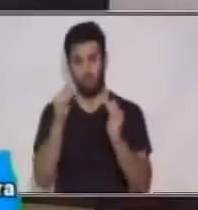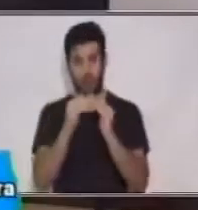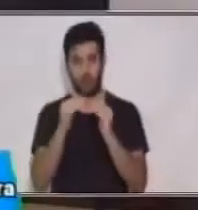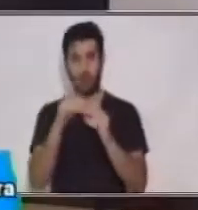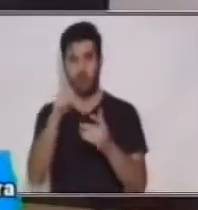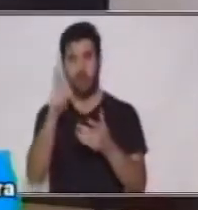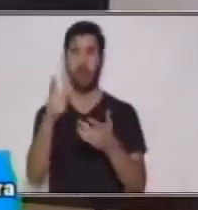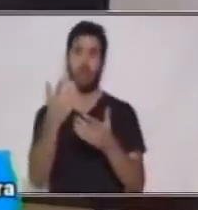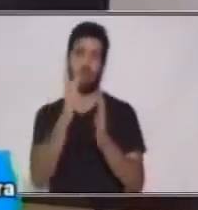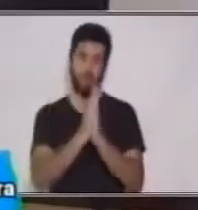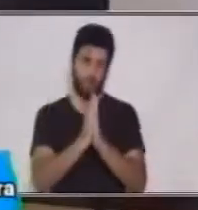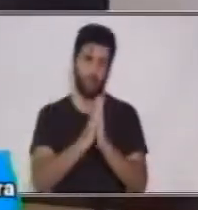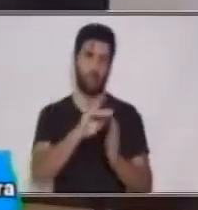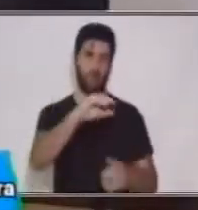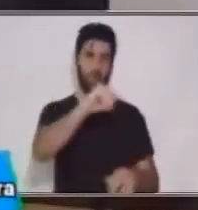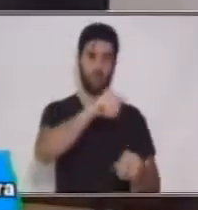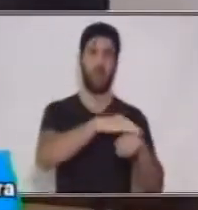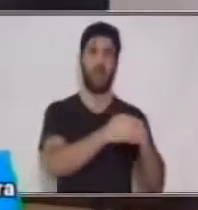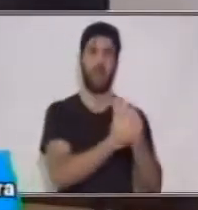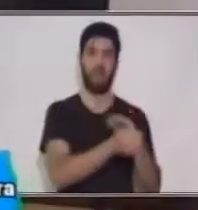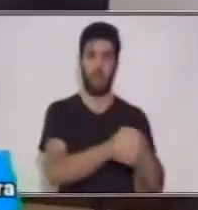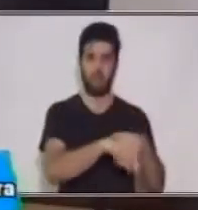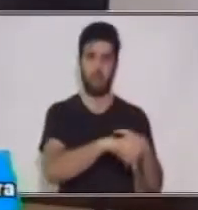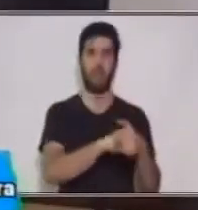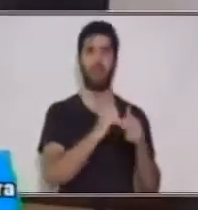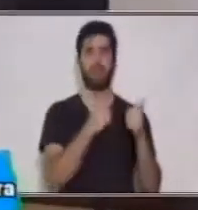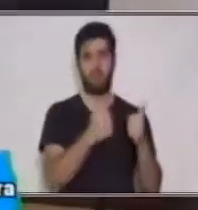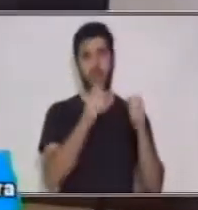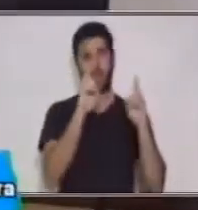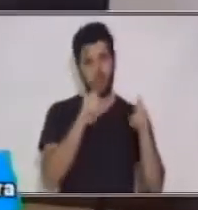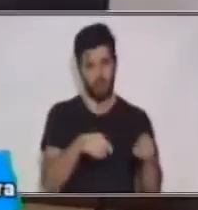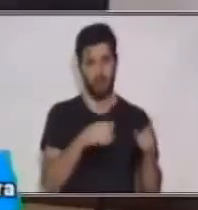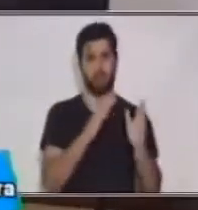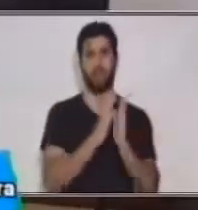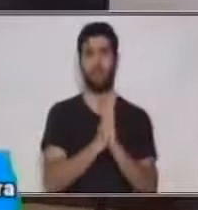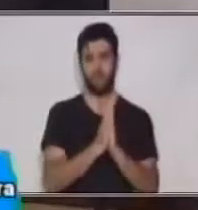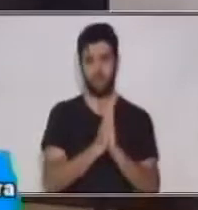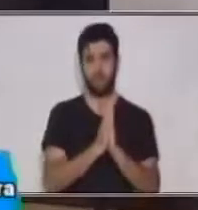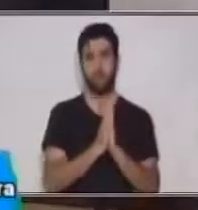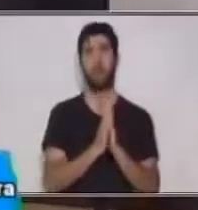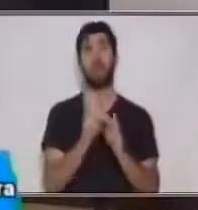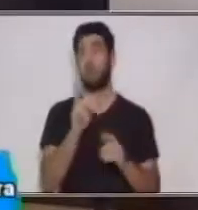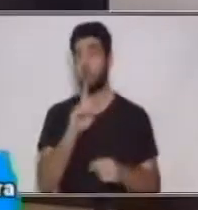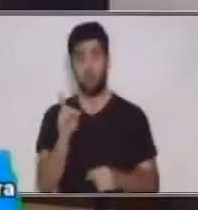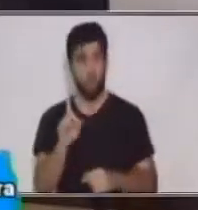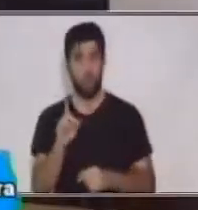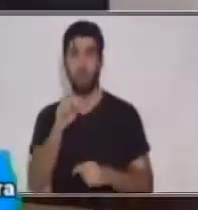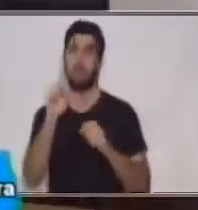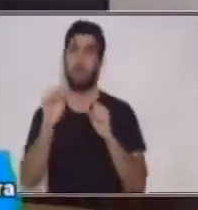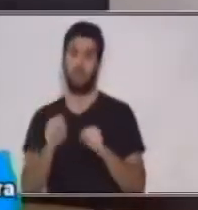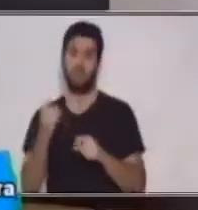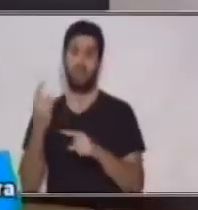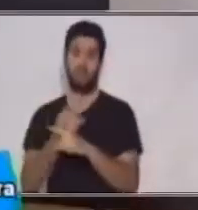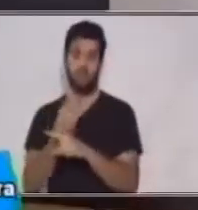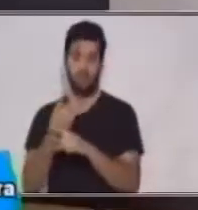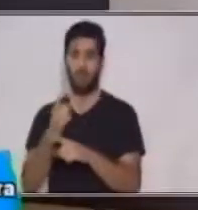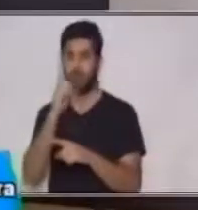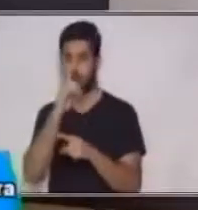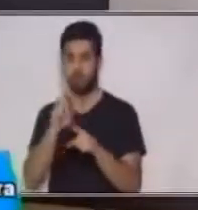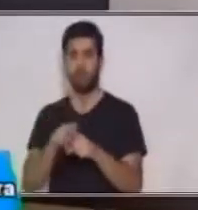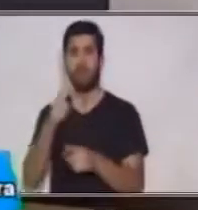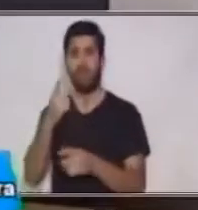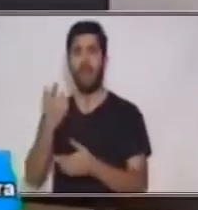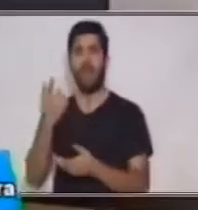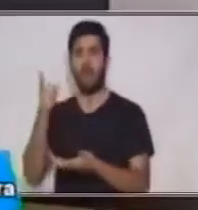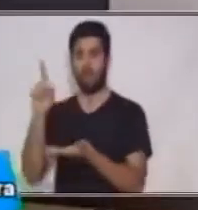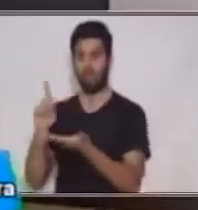las manos constantemente con agua y jabón durante 20 segundos y si no tienes, pues puedes utilizar gel como lo que tengo